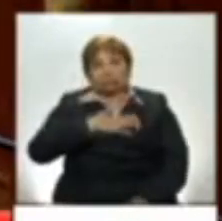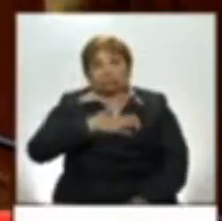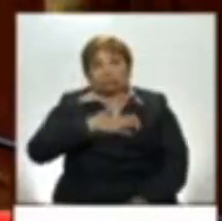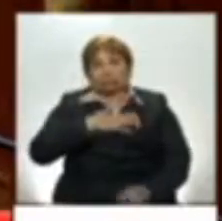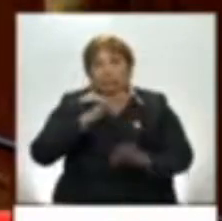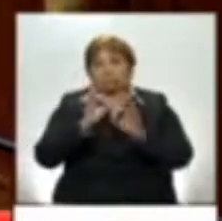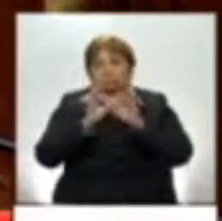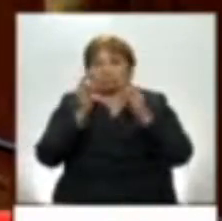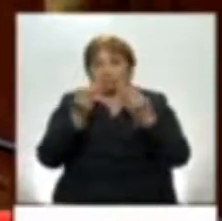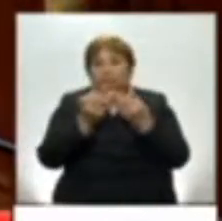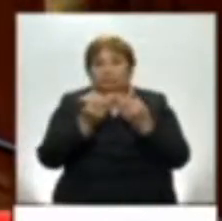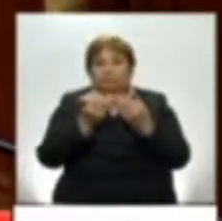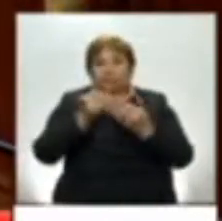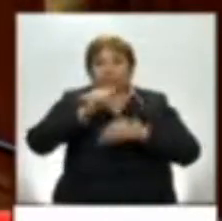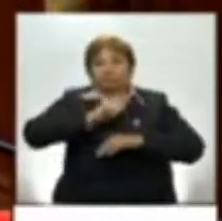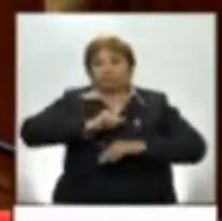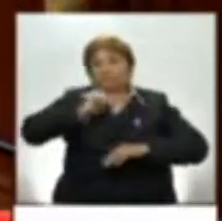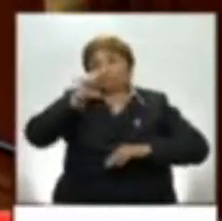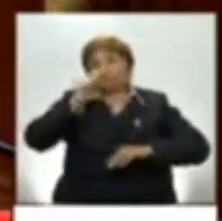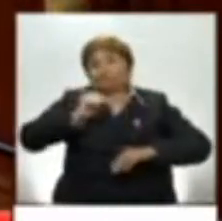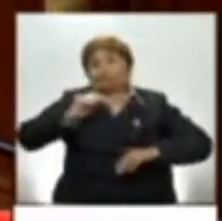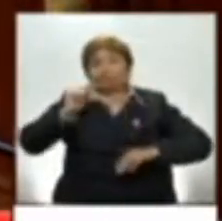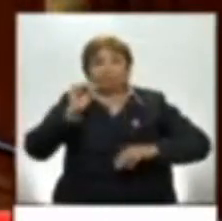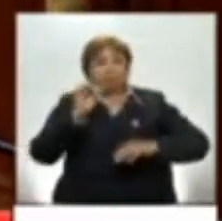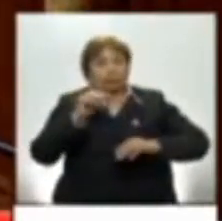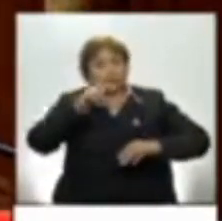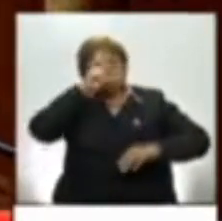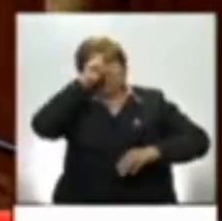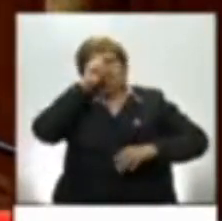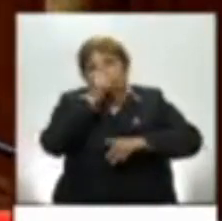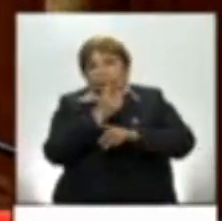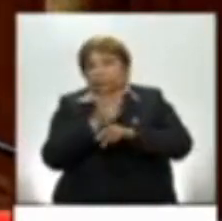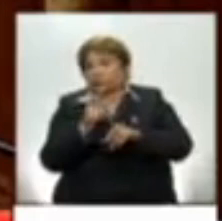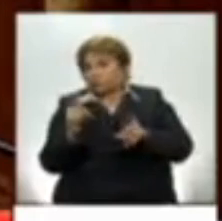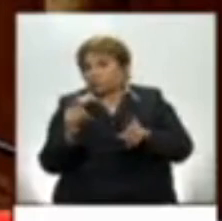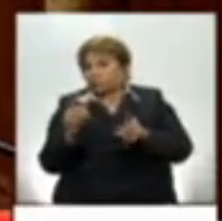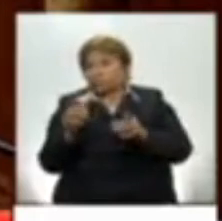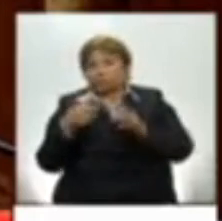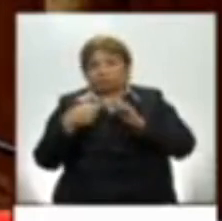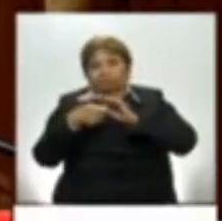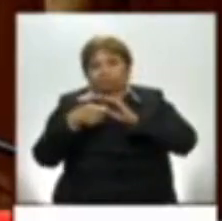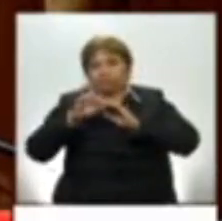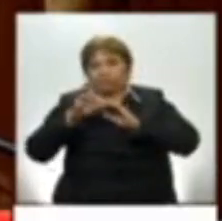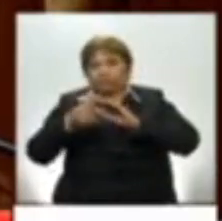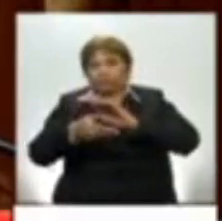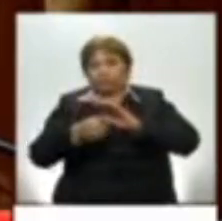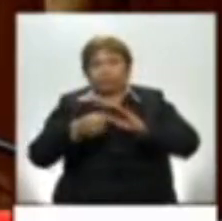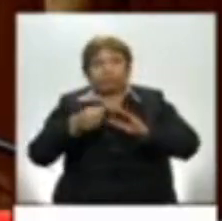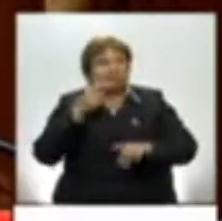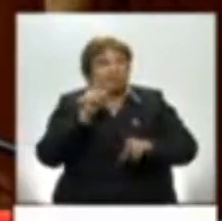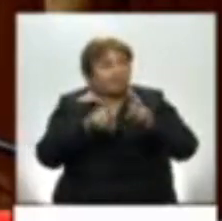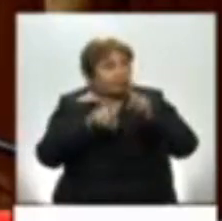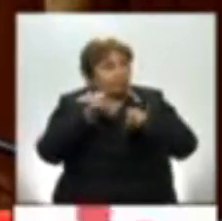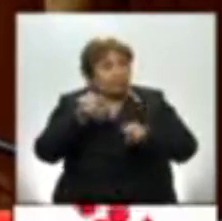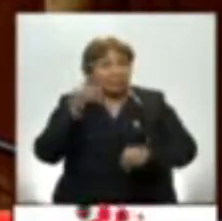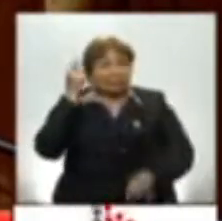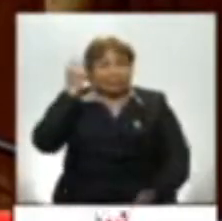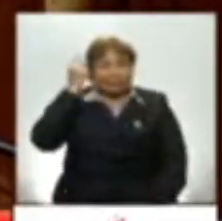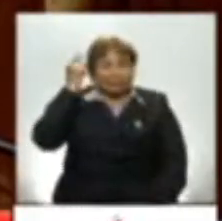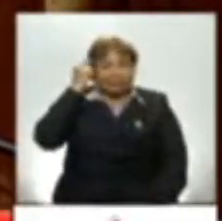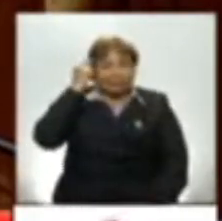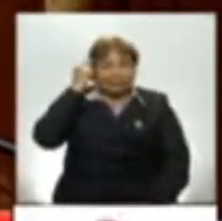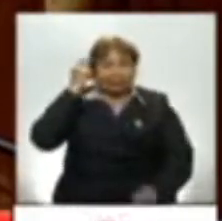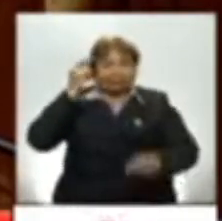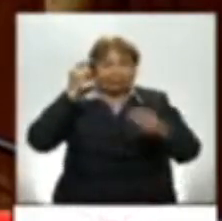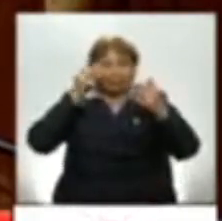familia, por Ancash y un Perú libre de corrupción, y aquellos pensadores y